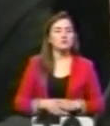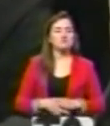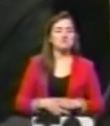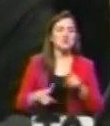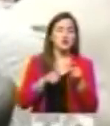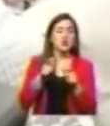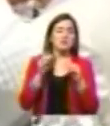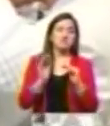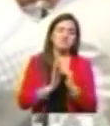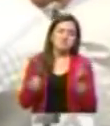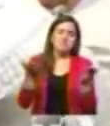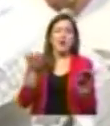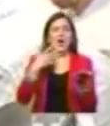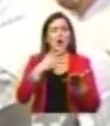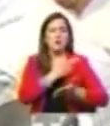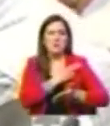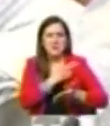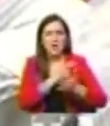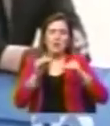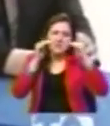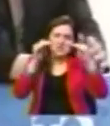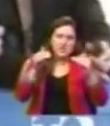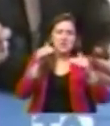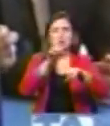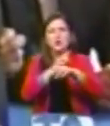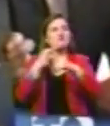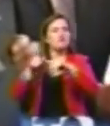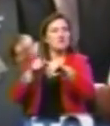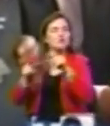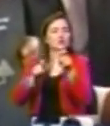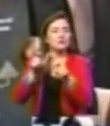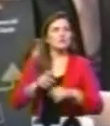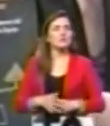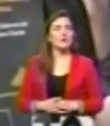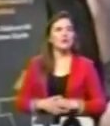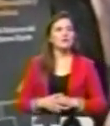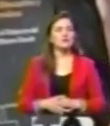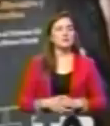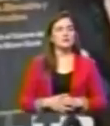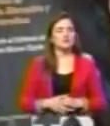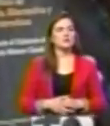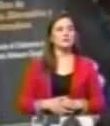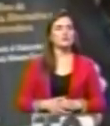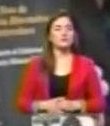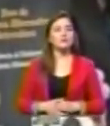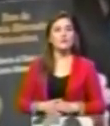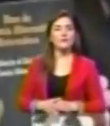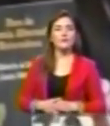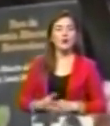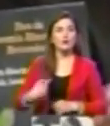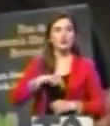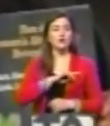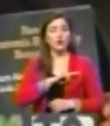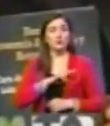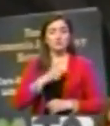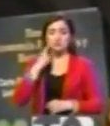Académicos que desde aquí también quisieron plantear alternativas. Esto se da también a partir de la reunión que tuvo con el Foro de